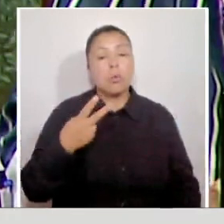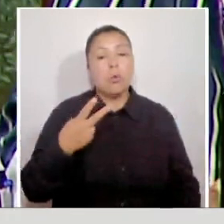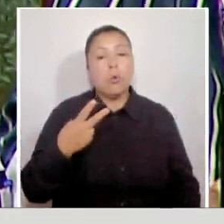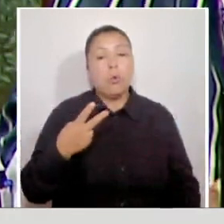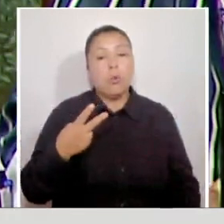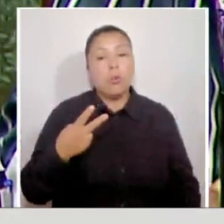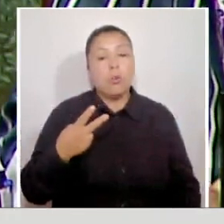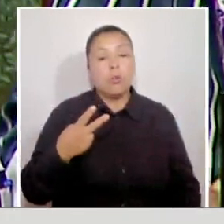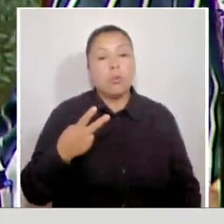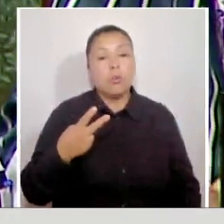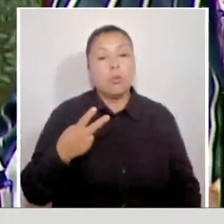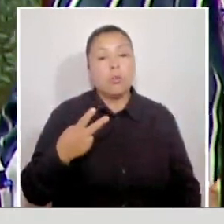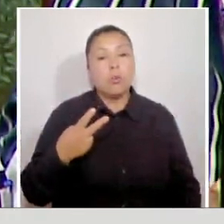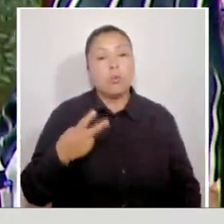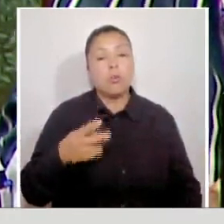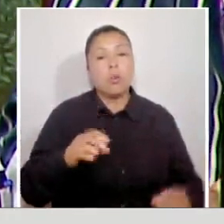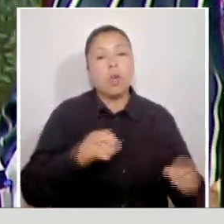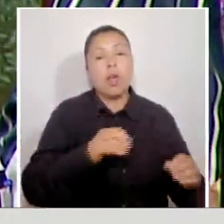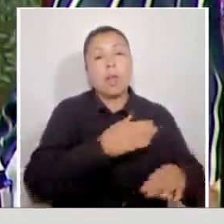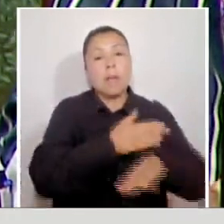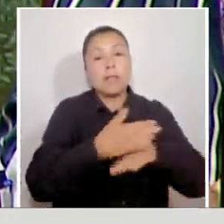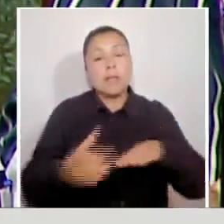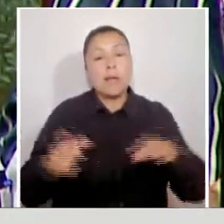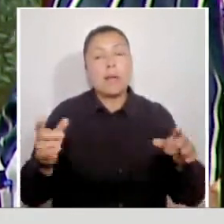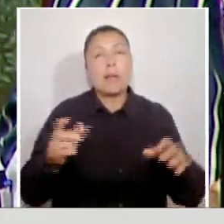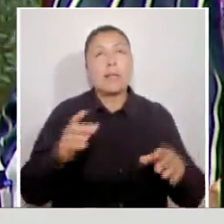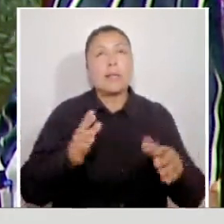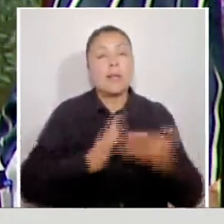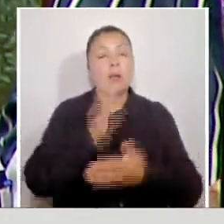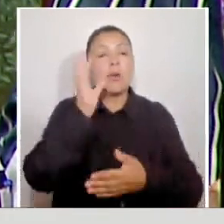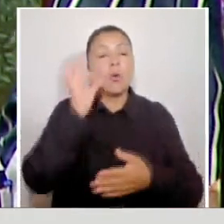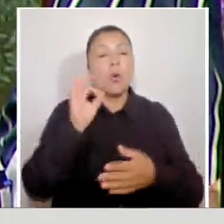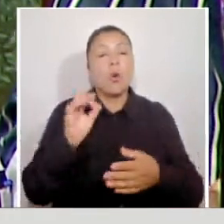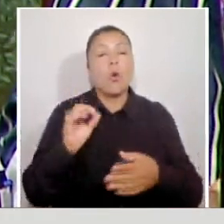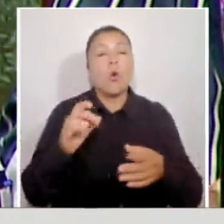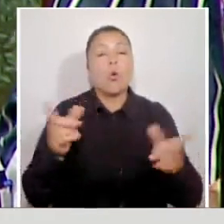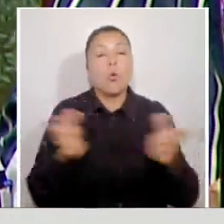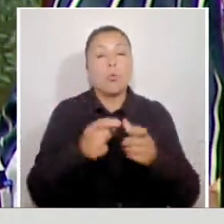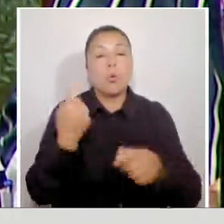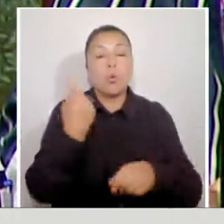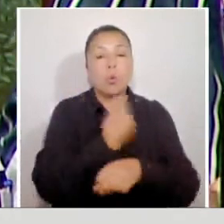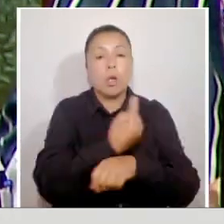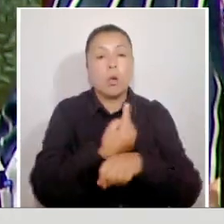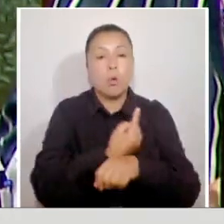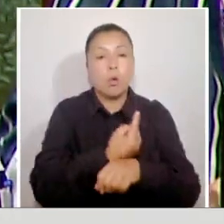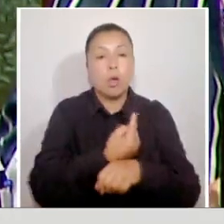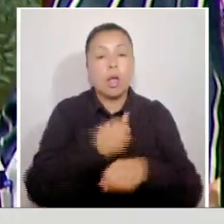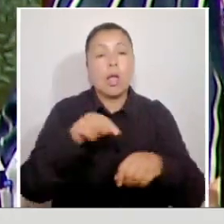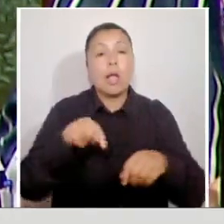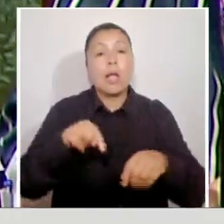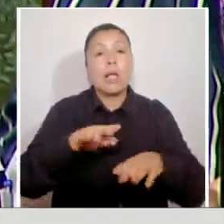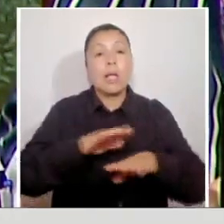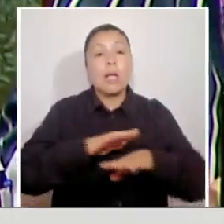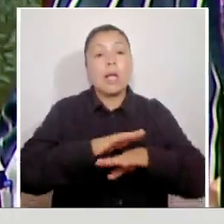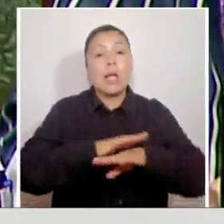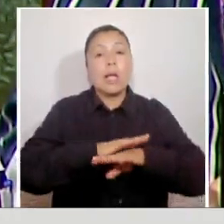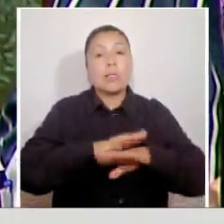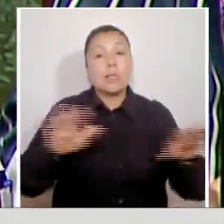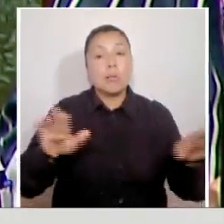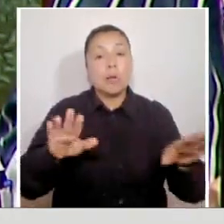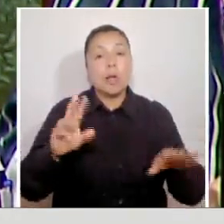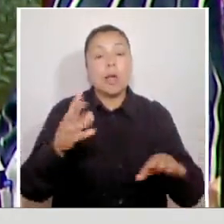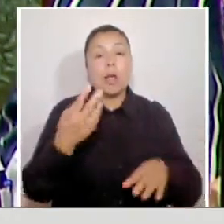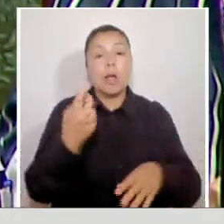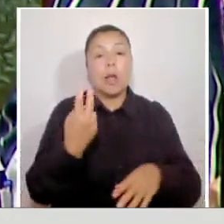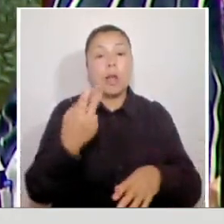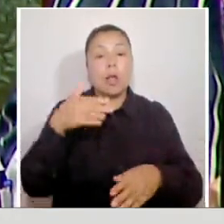retrasar el inicio de las comisiones desde que termine la sesión una hora les parece si terminamos a las 12 a las 1420 comenzarán